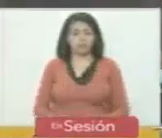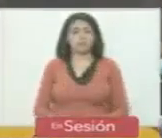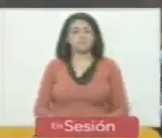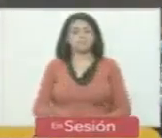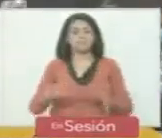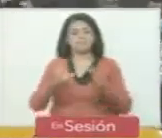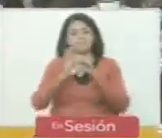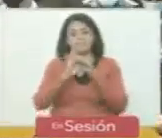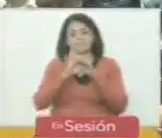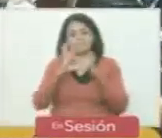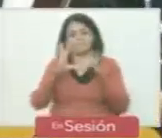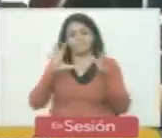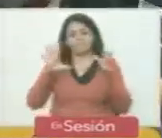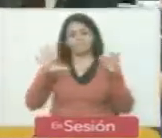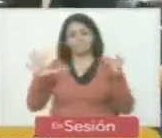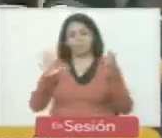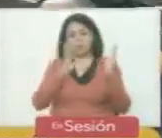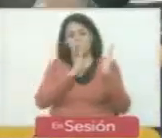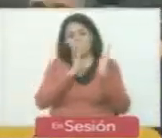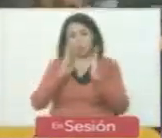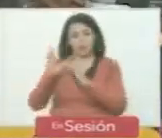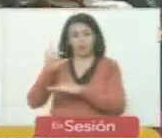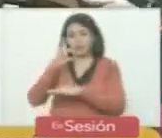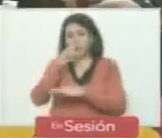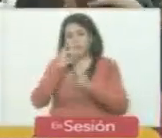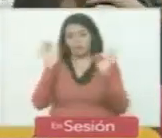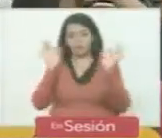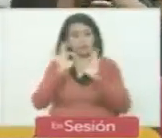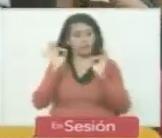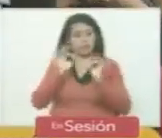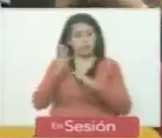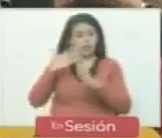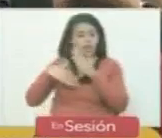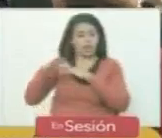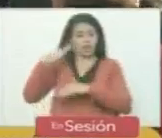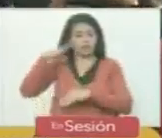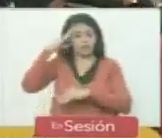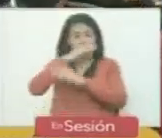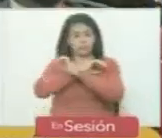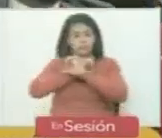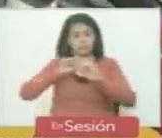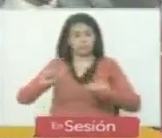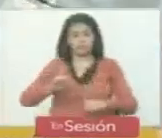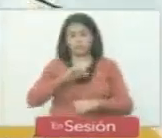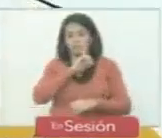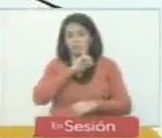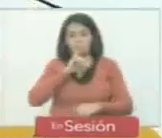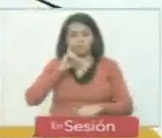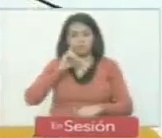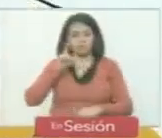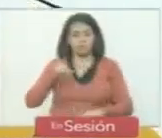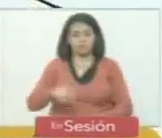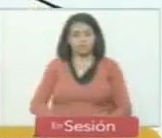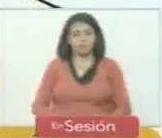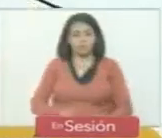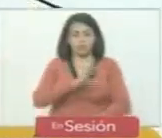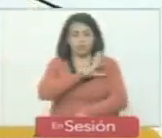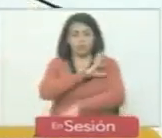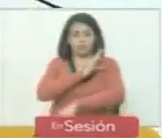desunida, desorganizada. Para ese entonces la Fuerza Armada la llamaban